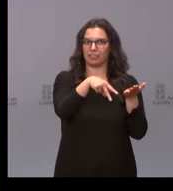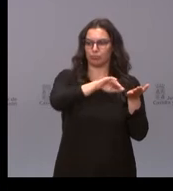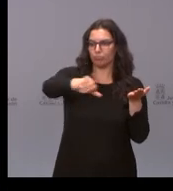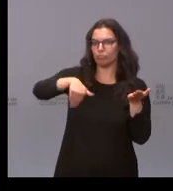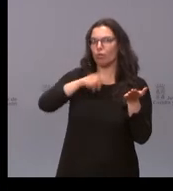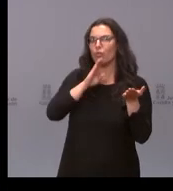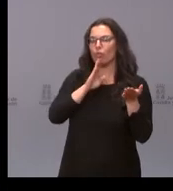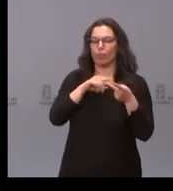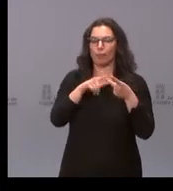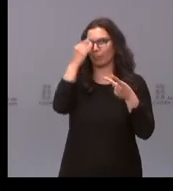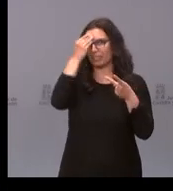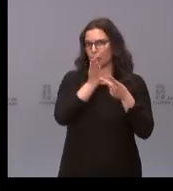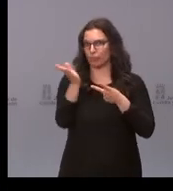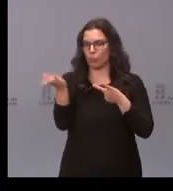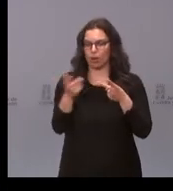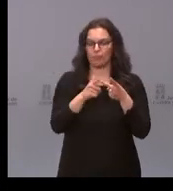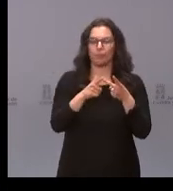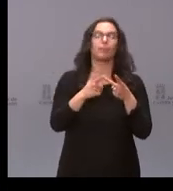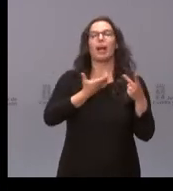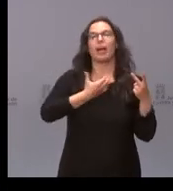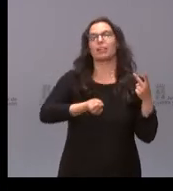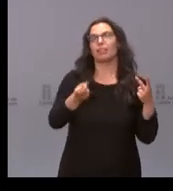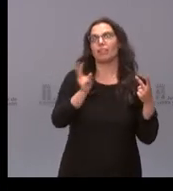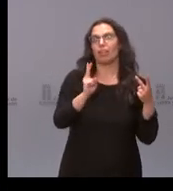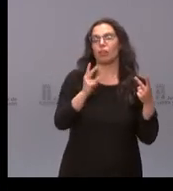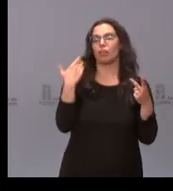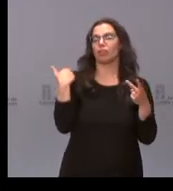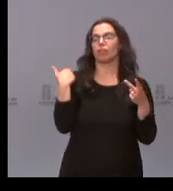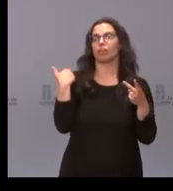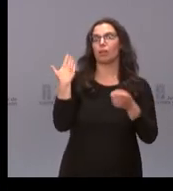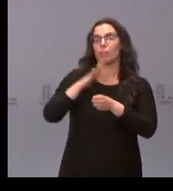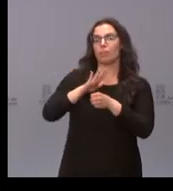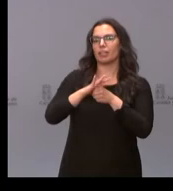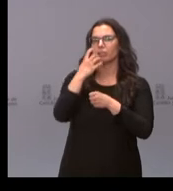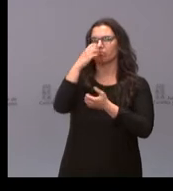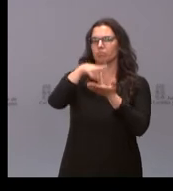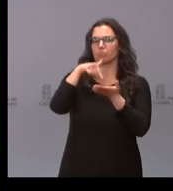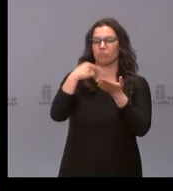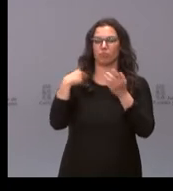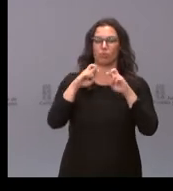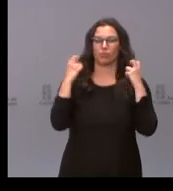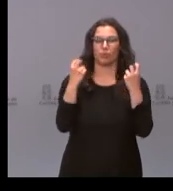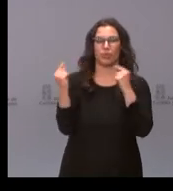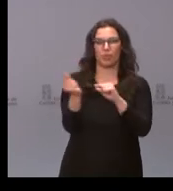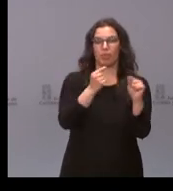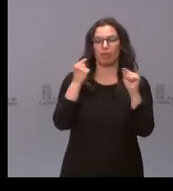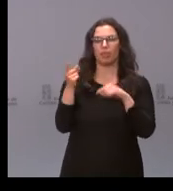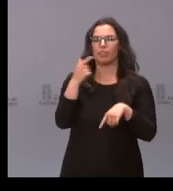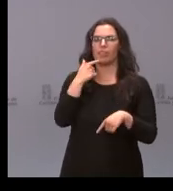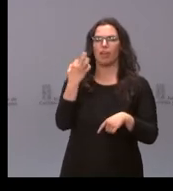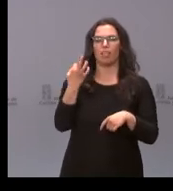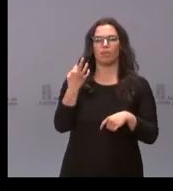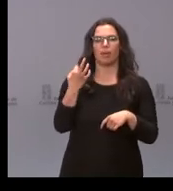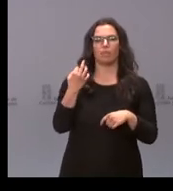pensado luego por otro lado el alcalde de valladolid se reclamaba el pasado martes en una mesa redonda del espanyol un papel más